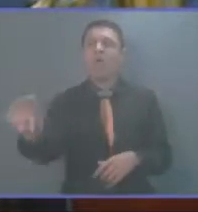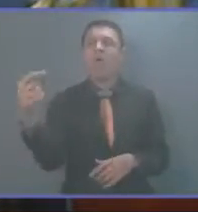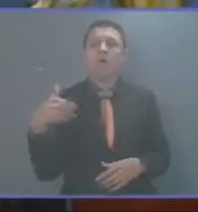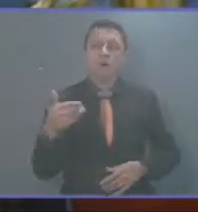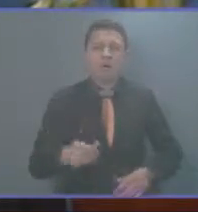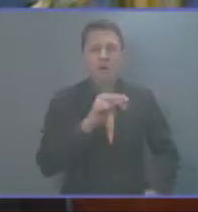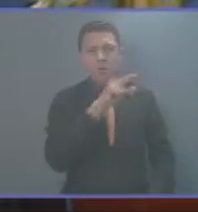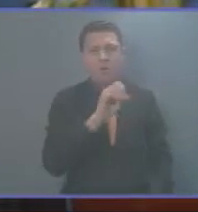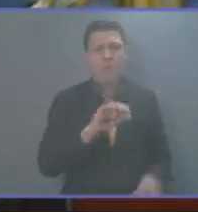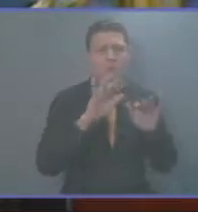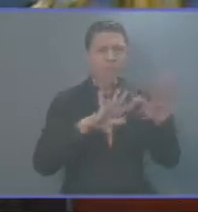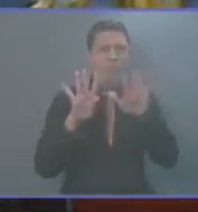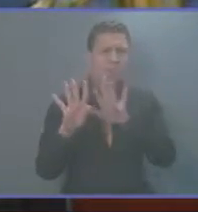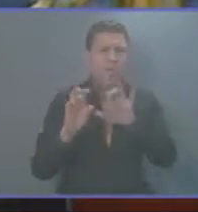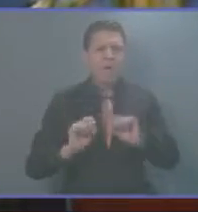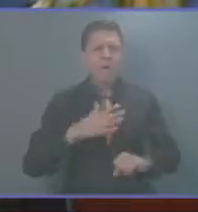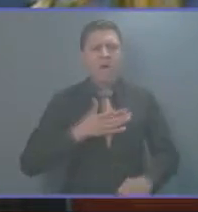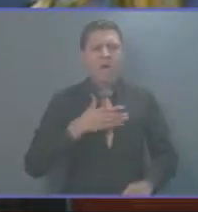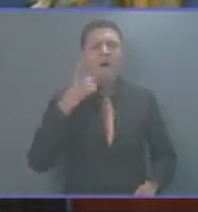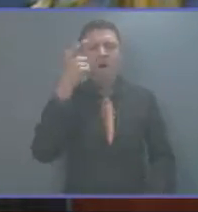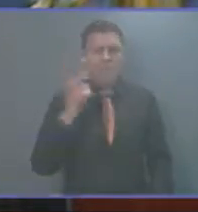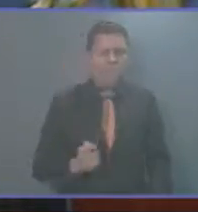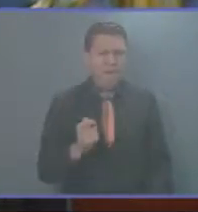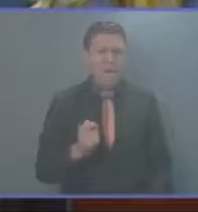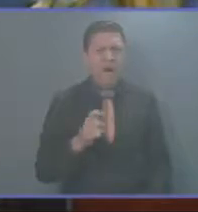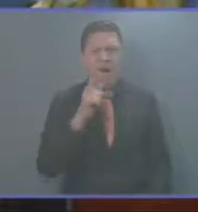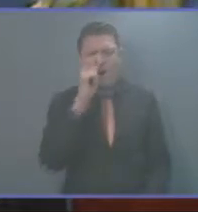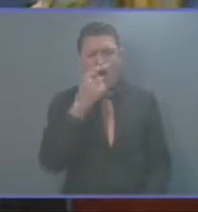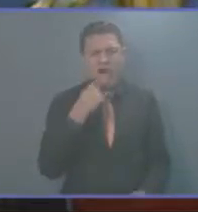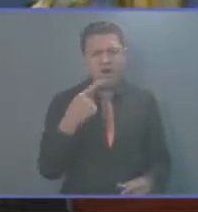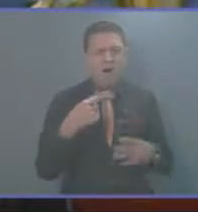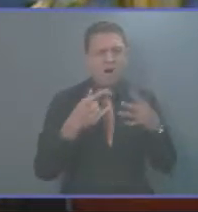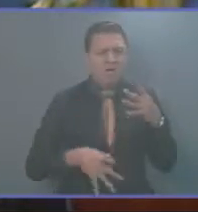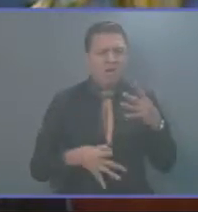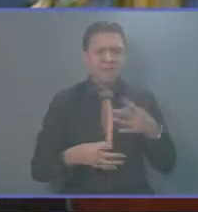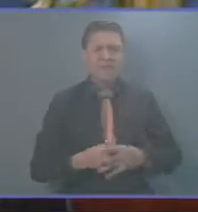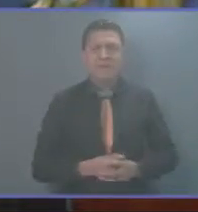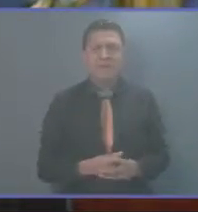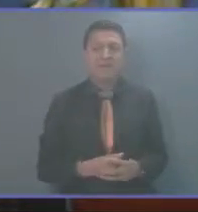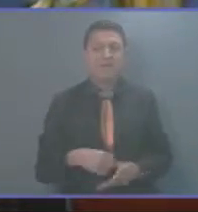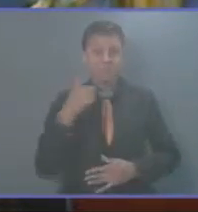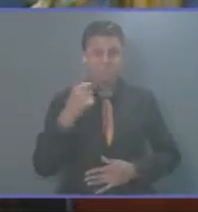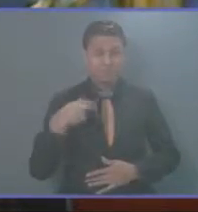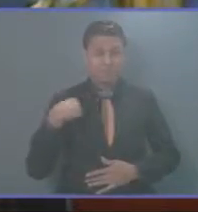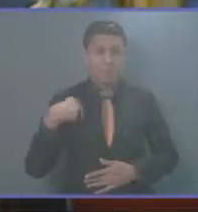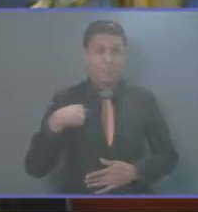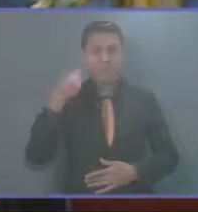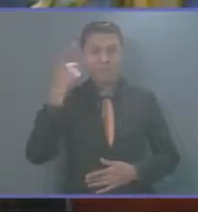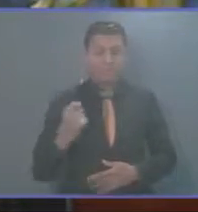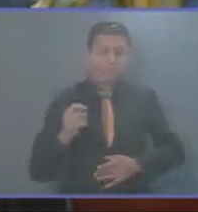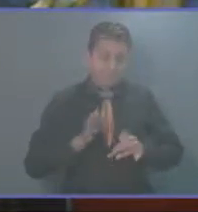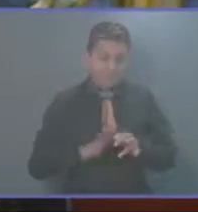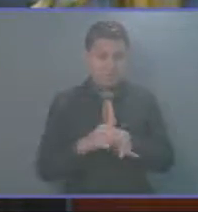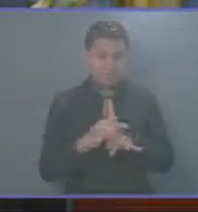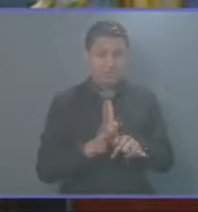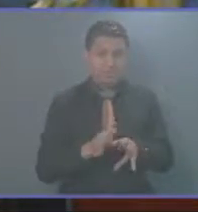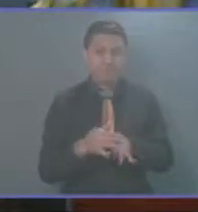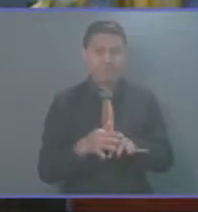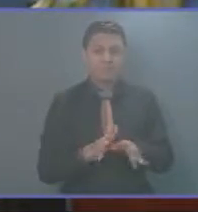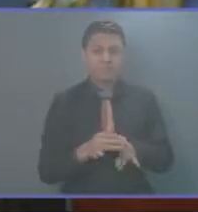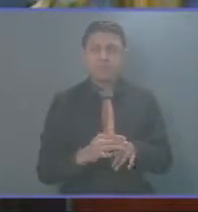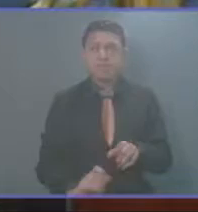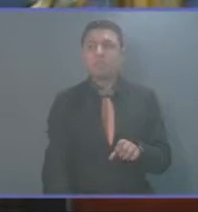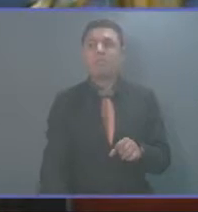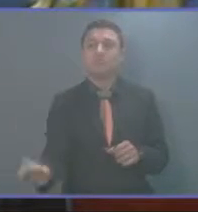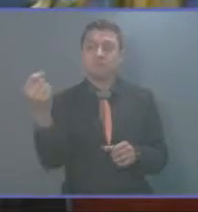año 2019 declare el mes de noviembre el mes nacional de la escultura y